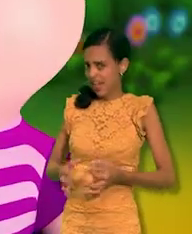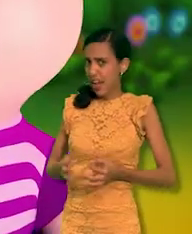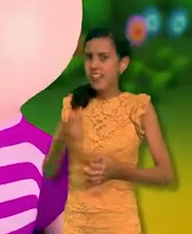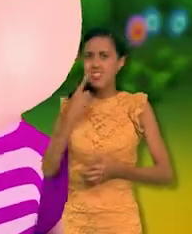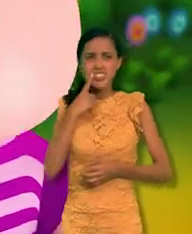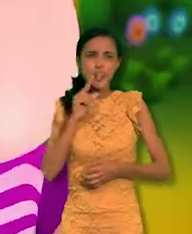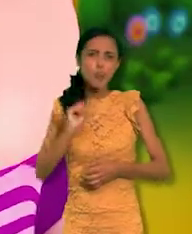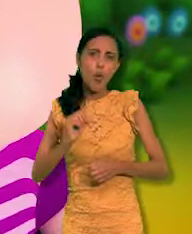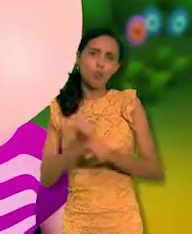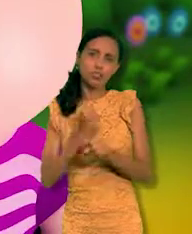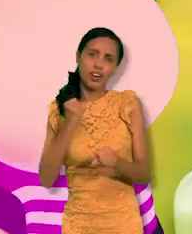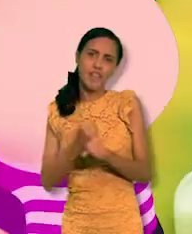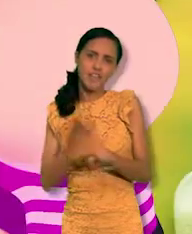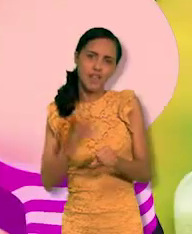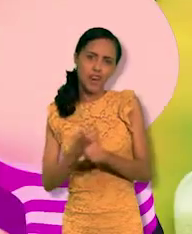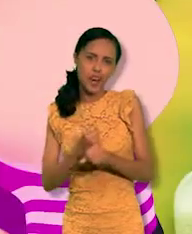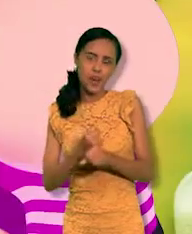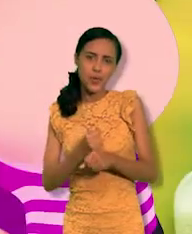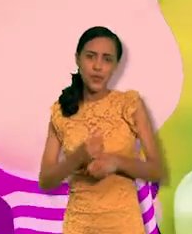Da poco trabajo.